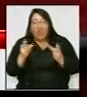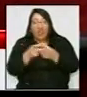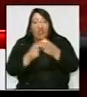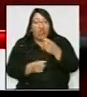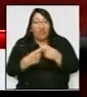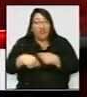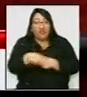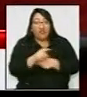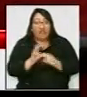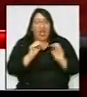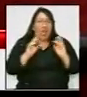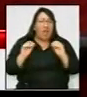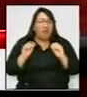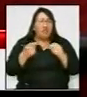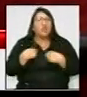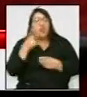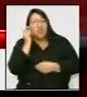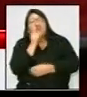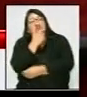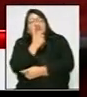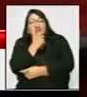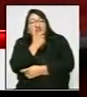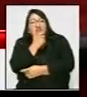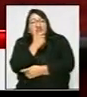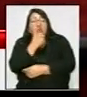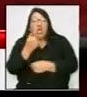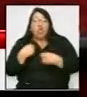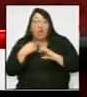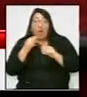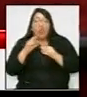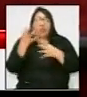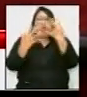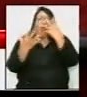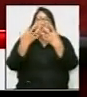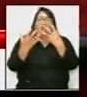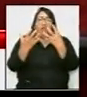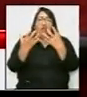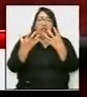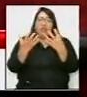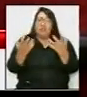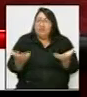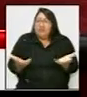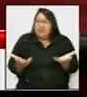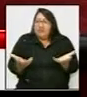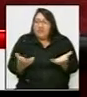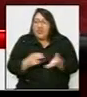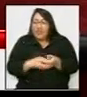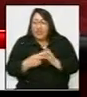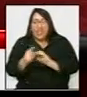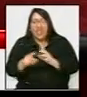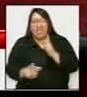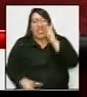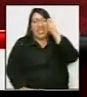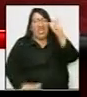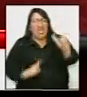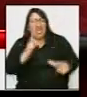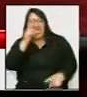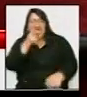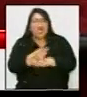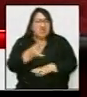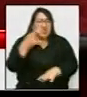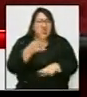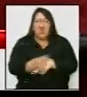colegas intervienen, nosotros lo escuchamos. Y aquí lo que se observa es que cuando otros intervienen, ellos gritan,